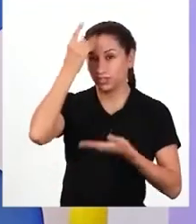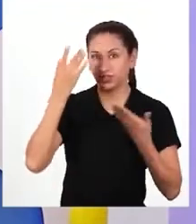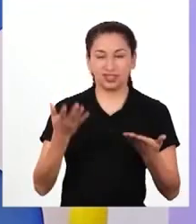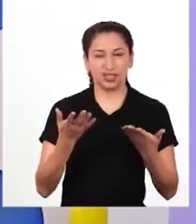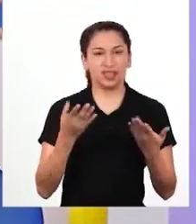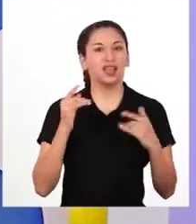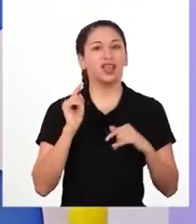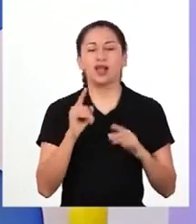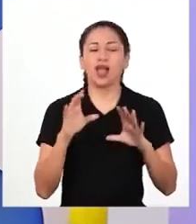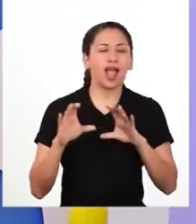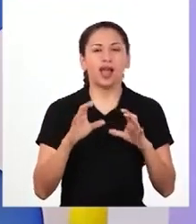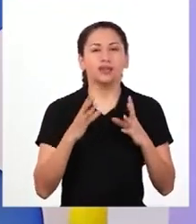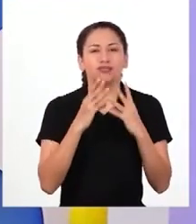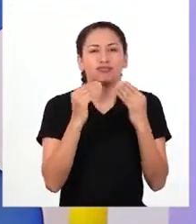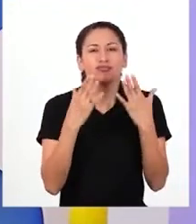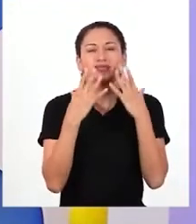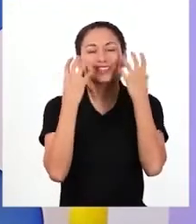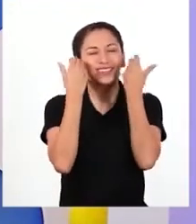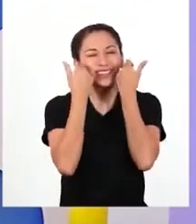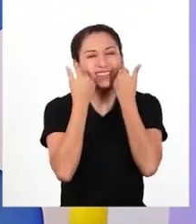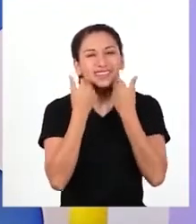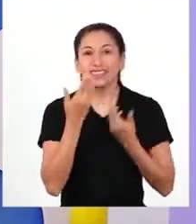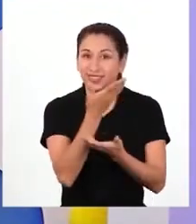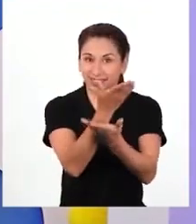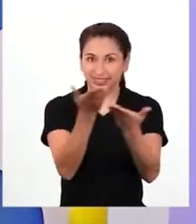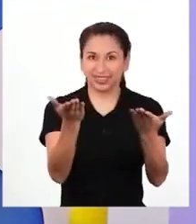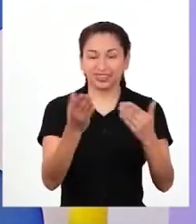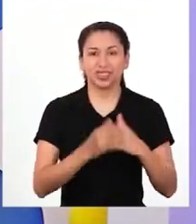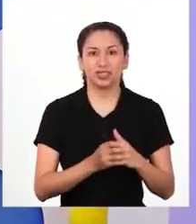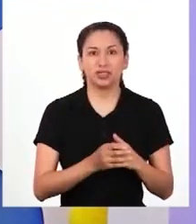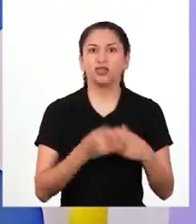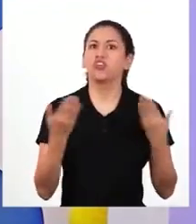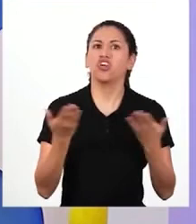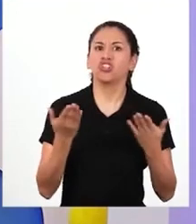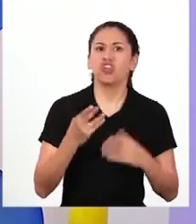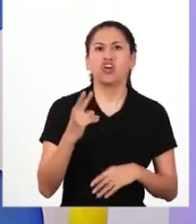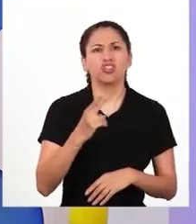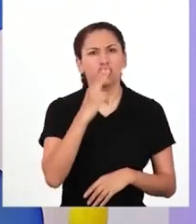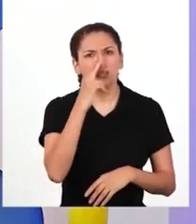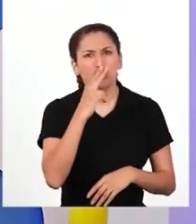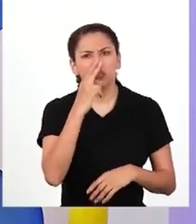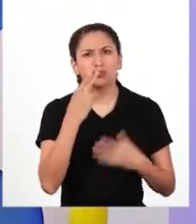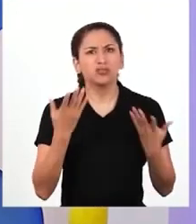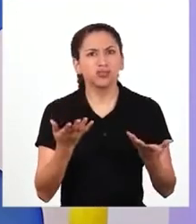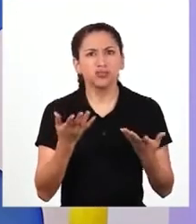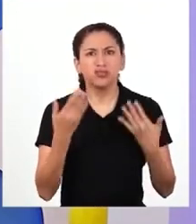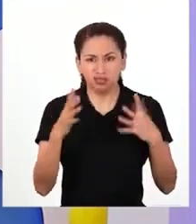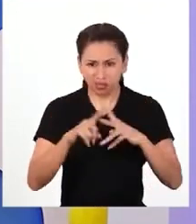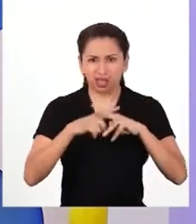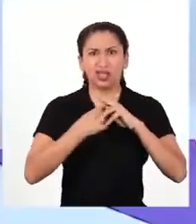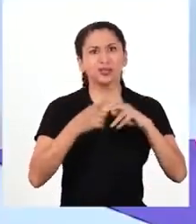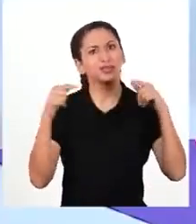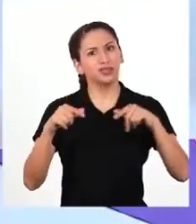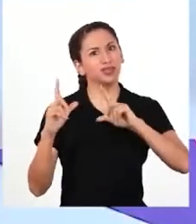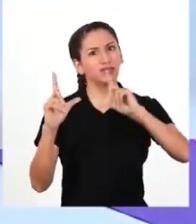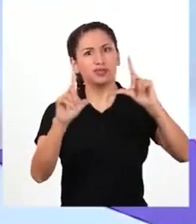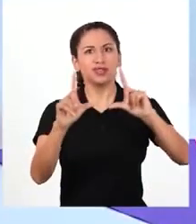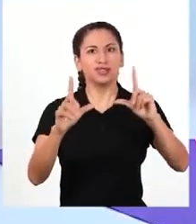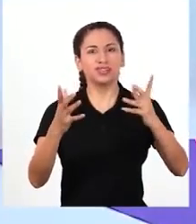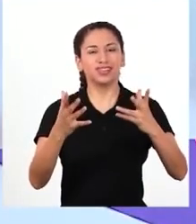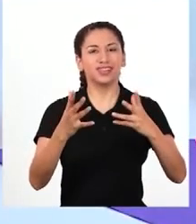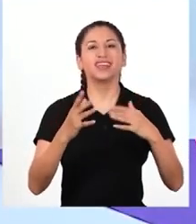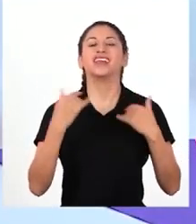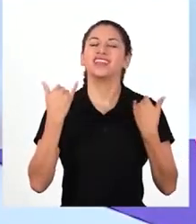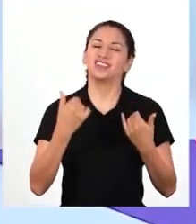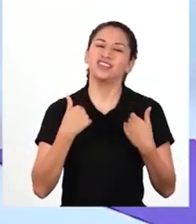de Educación, hecha con mucho cariño para todas y todos ustedes. ¿Dónde estará Tocino? Ya empezó el programa. Aquí